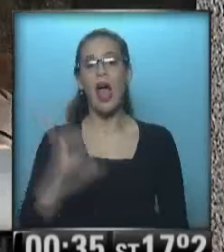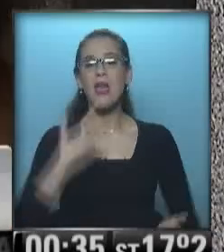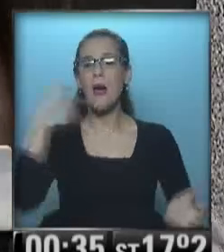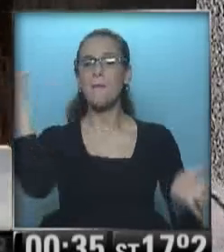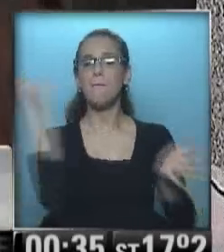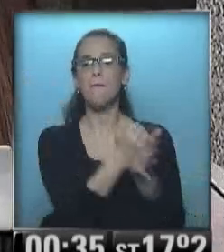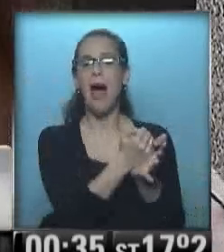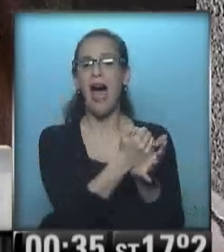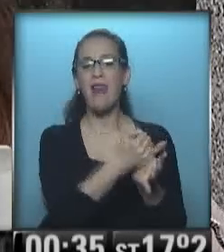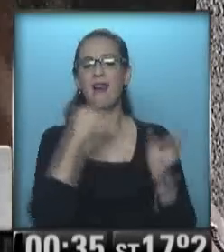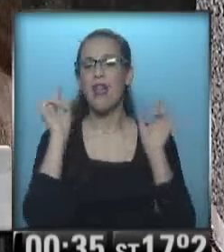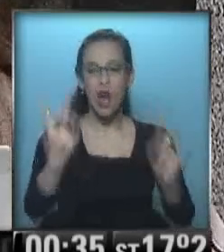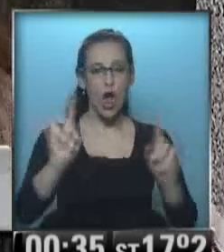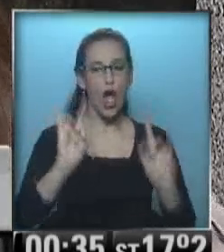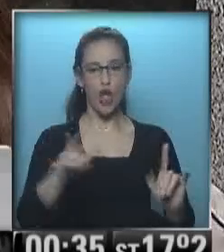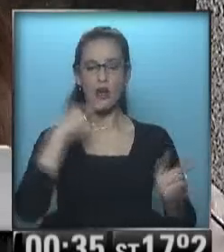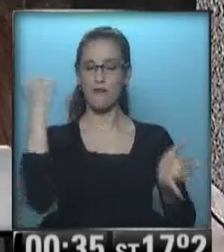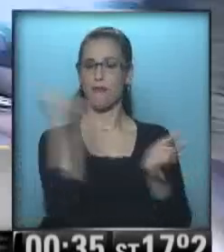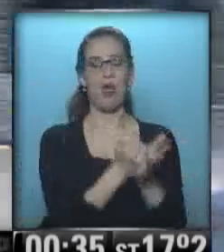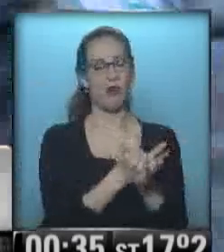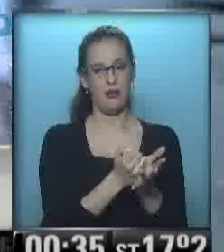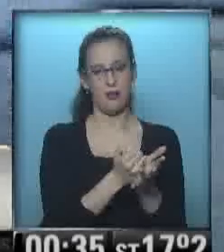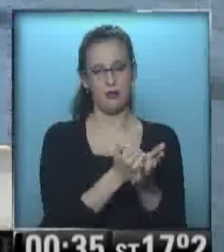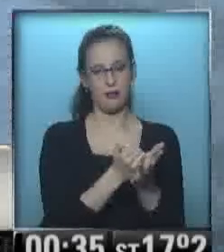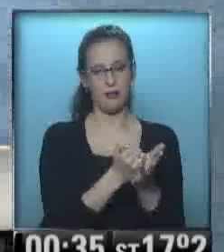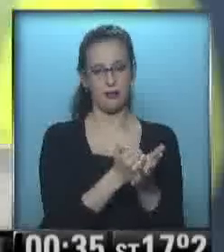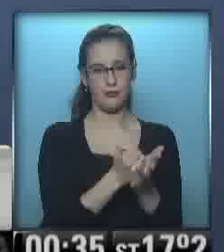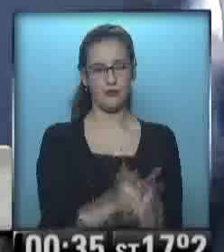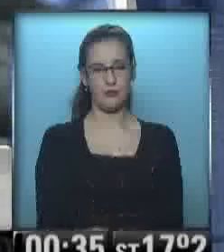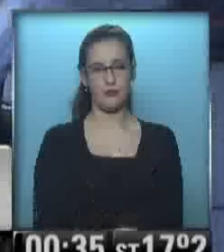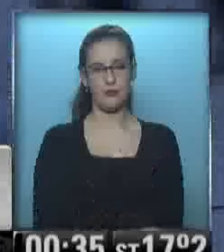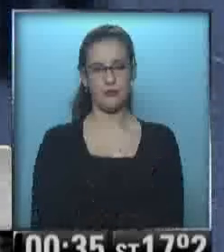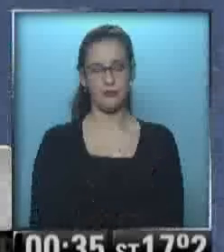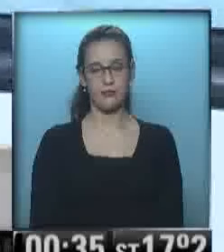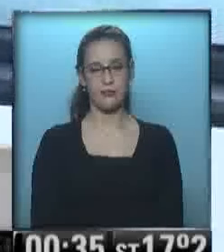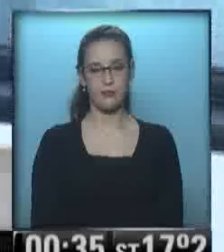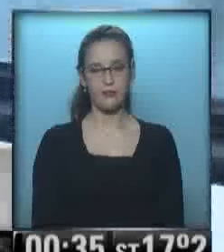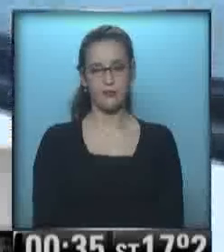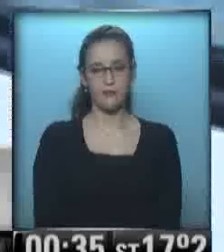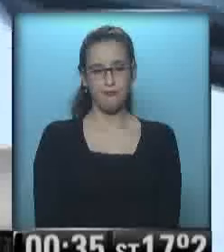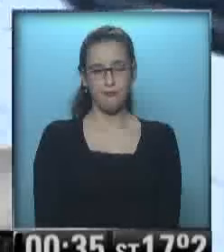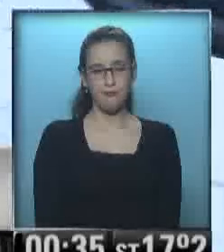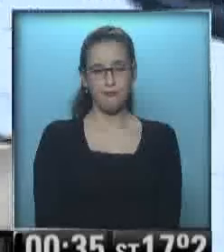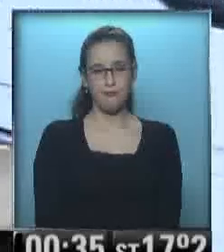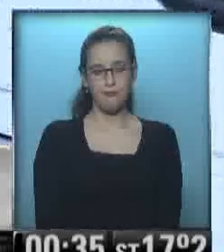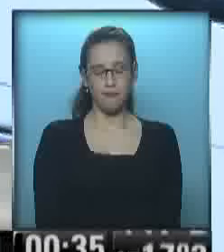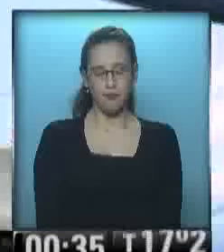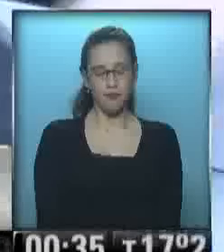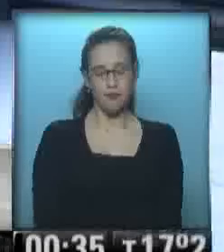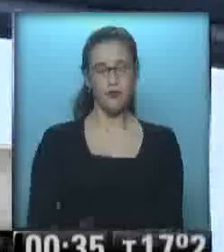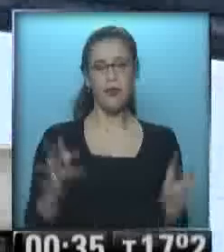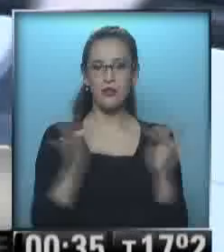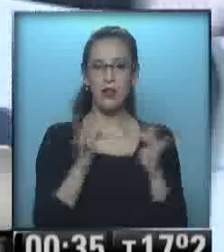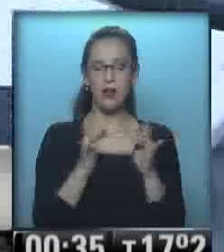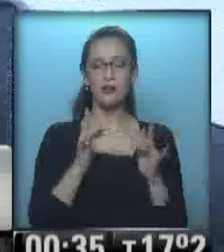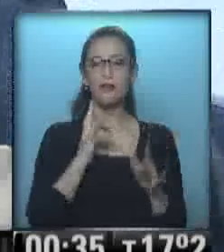nacional. No te quepa ninguna duda. Las redes sociales reflejaban la triste noticia. Su